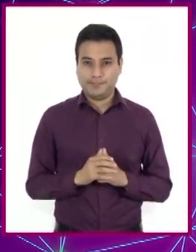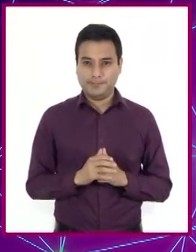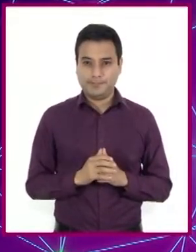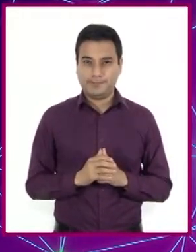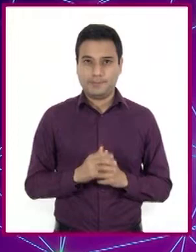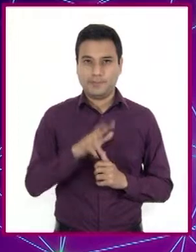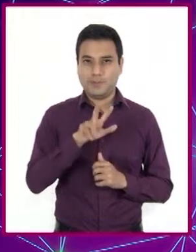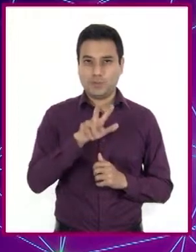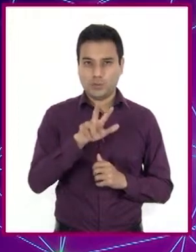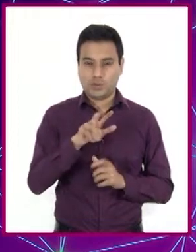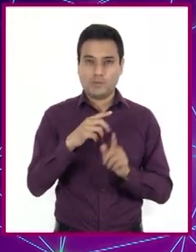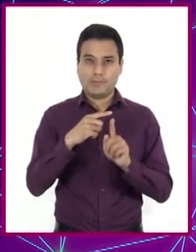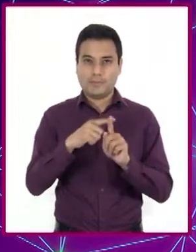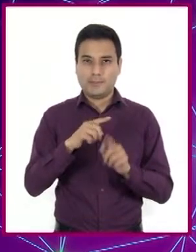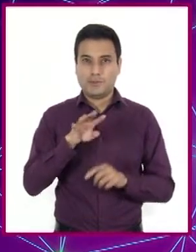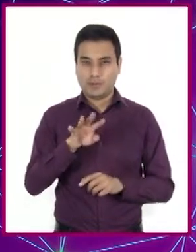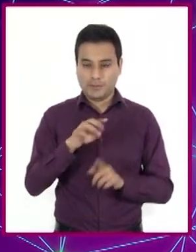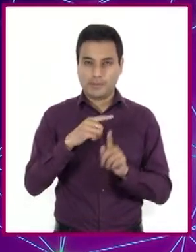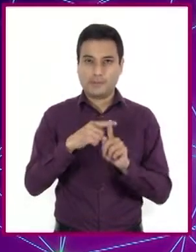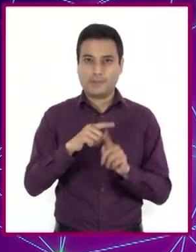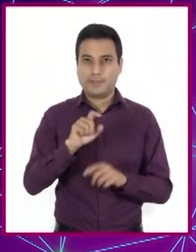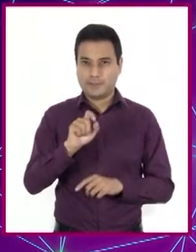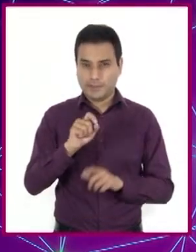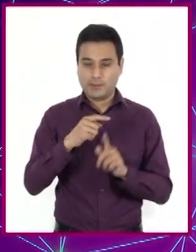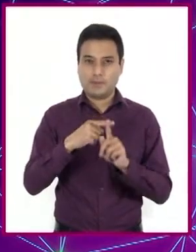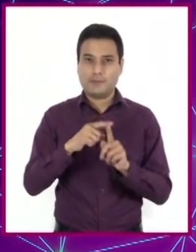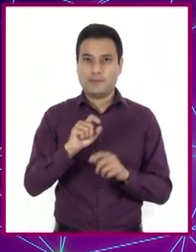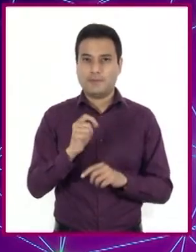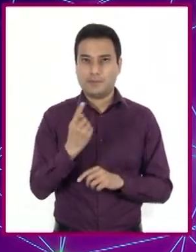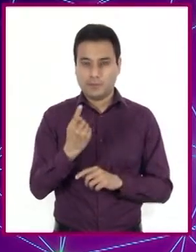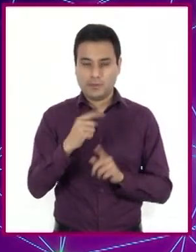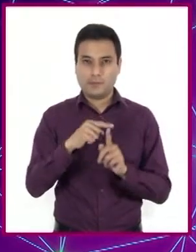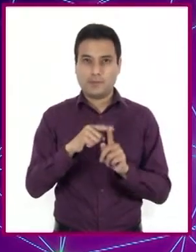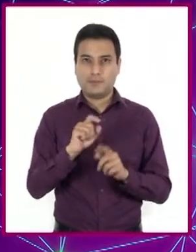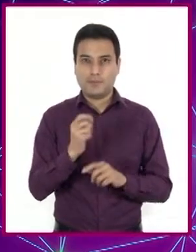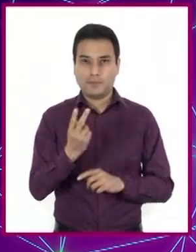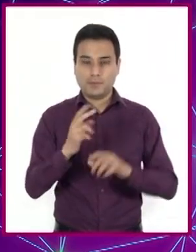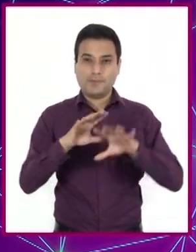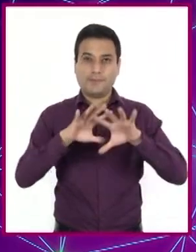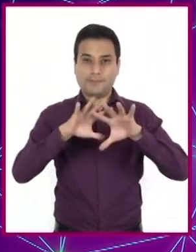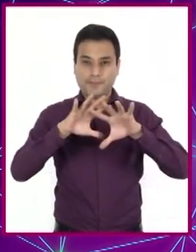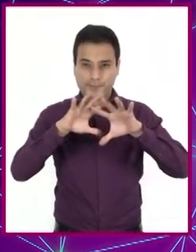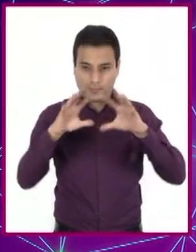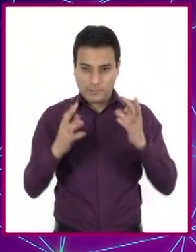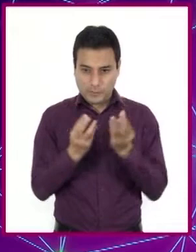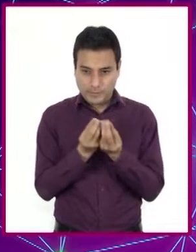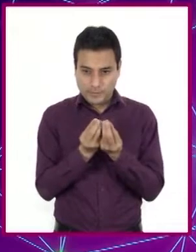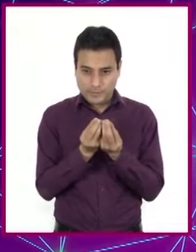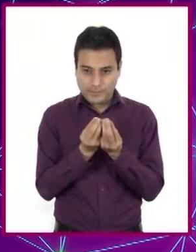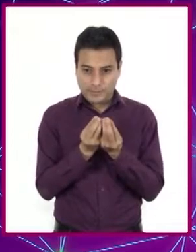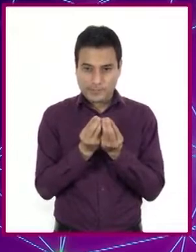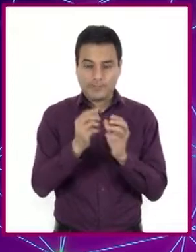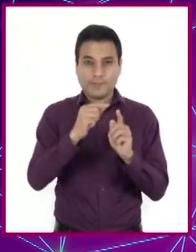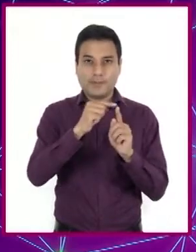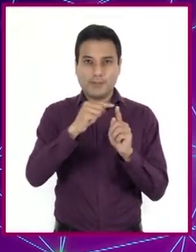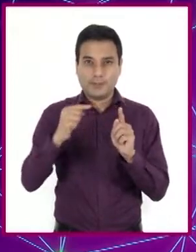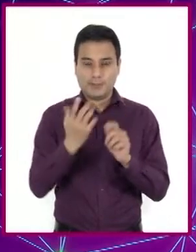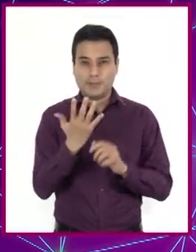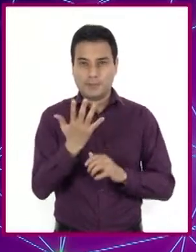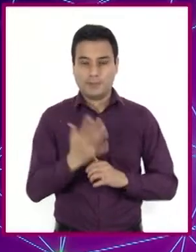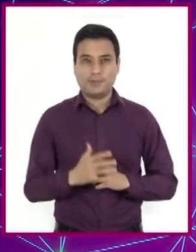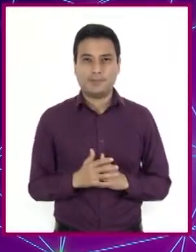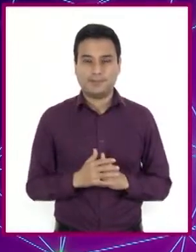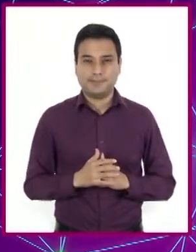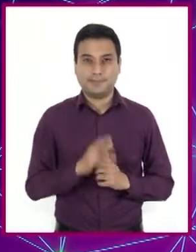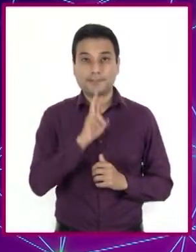de 18 más 19 más 20 más 21 más 22 entre el número total de datos, que son 5.